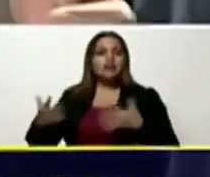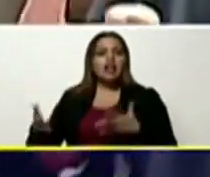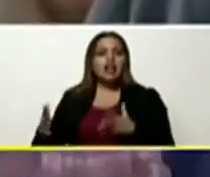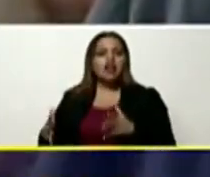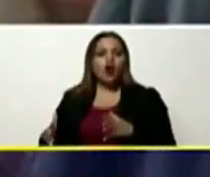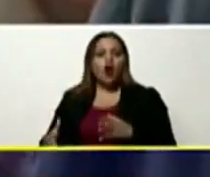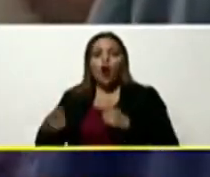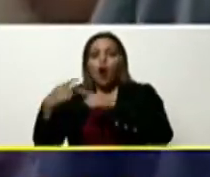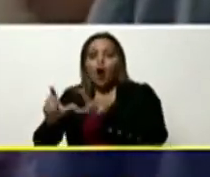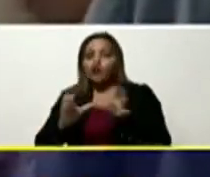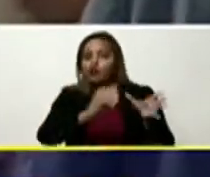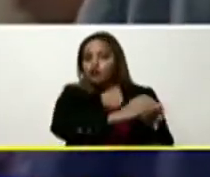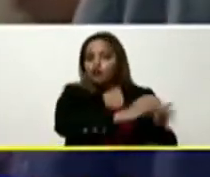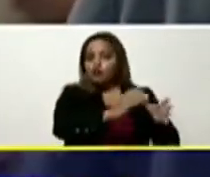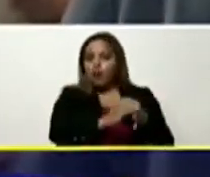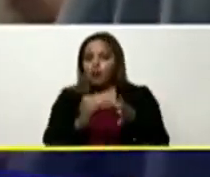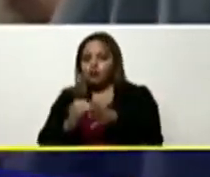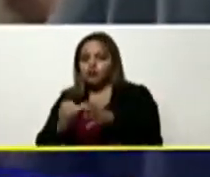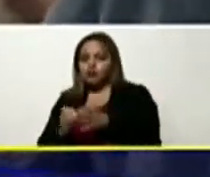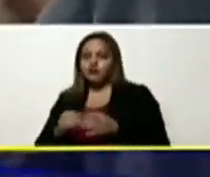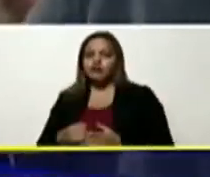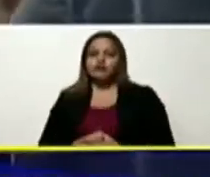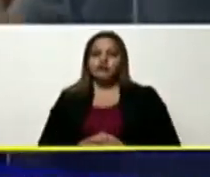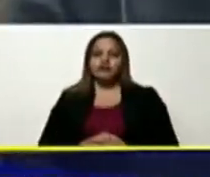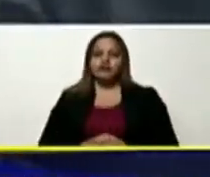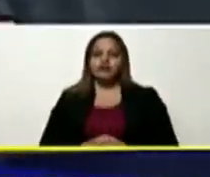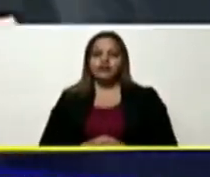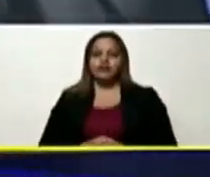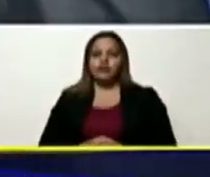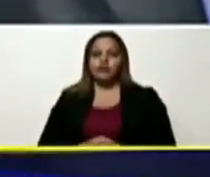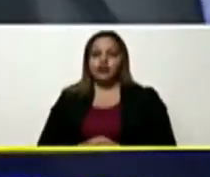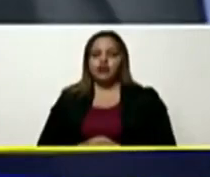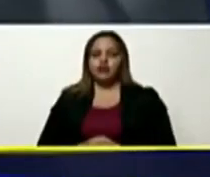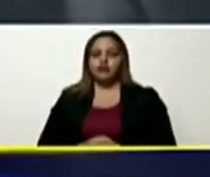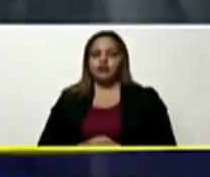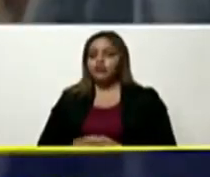las demás minorías. En cierta medida,